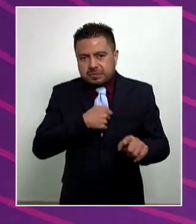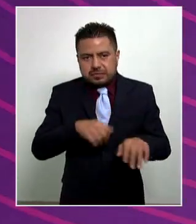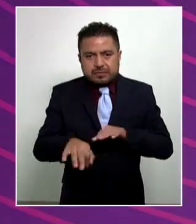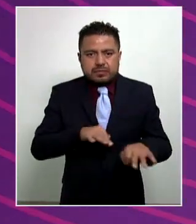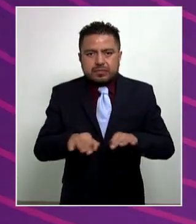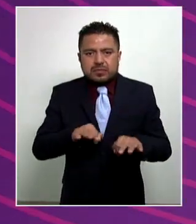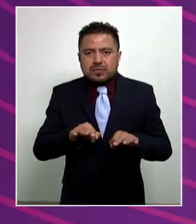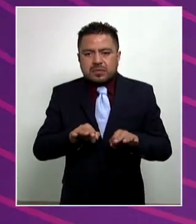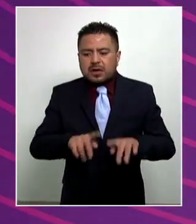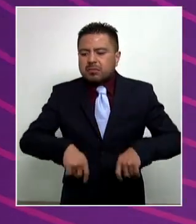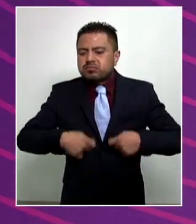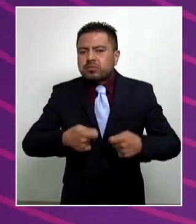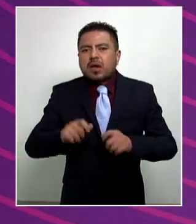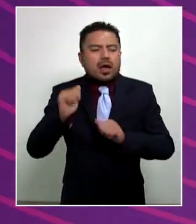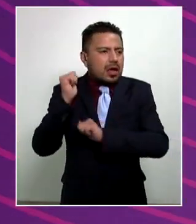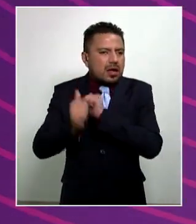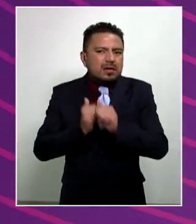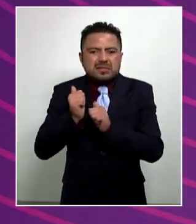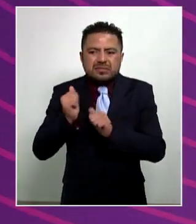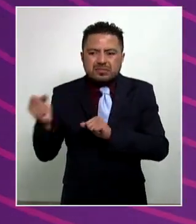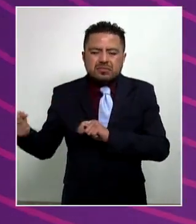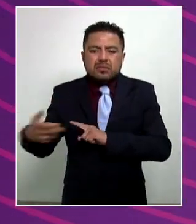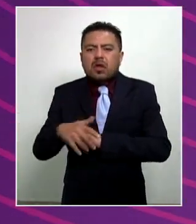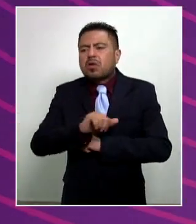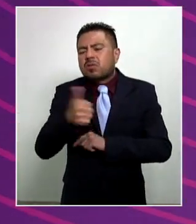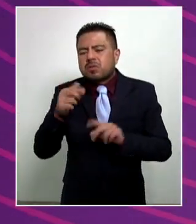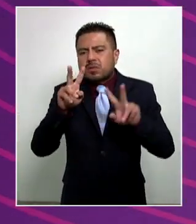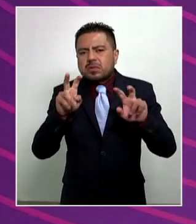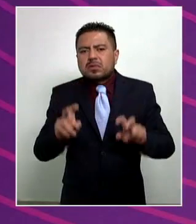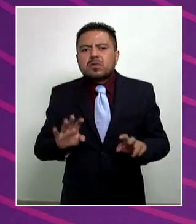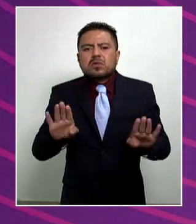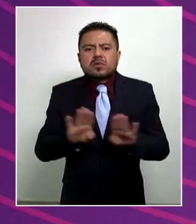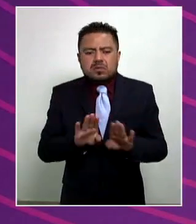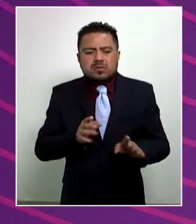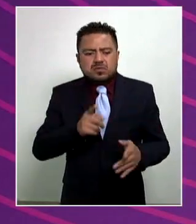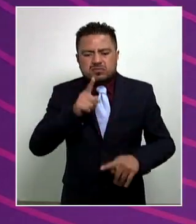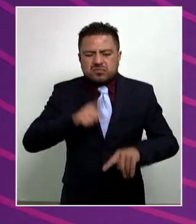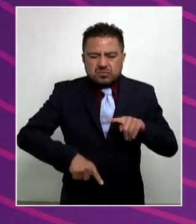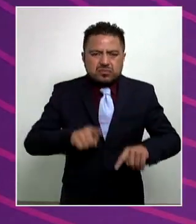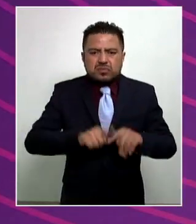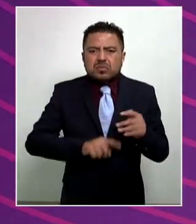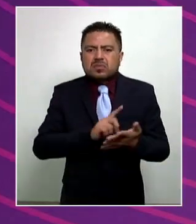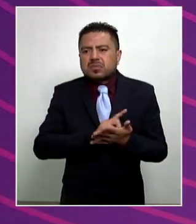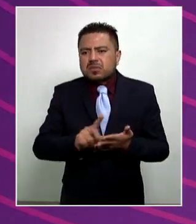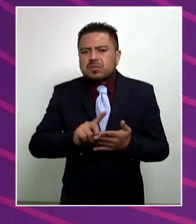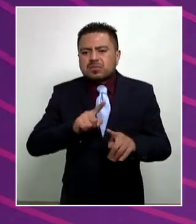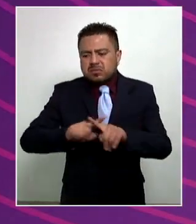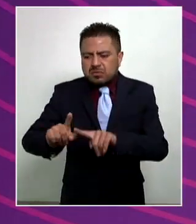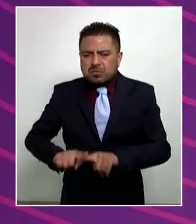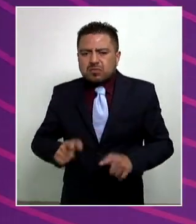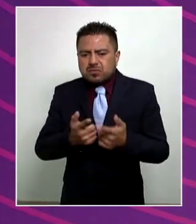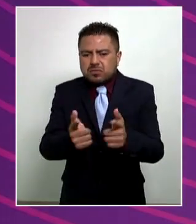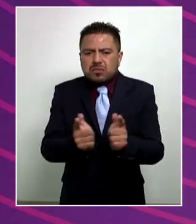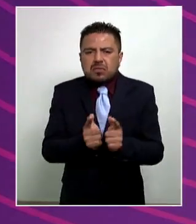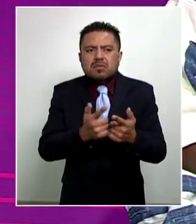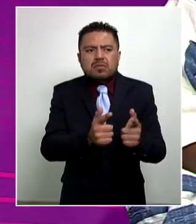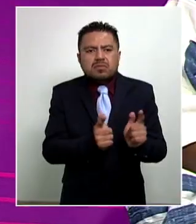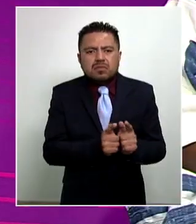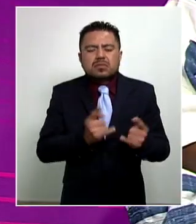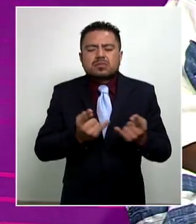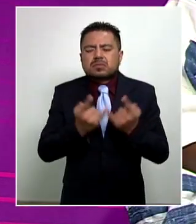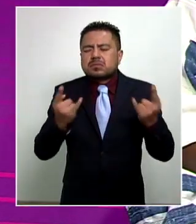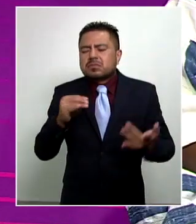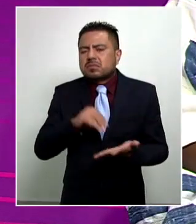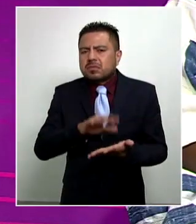el tema de afrodescendencia, por supuesto, pero otras temáticas que tienen que ver con la violación de derechos a las distintas poblaciones que históricamente se